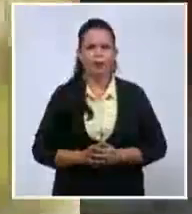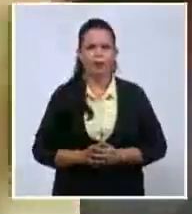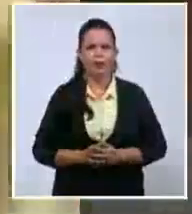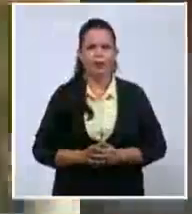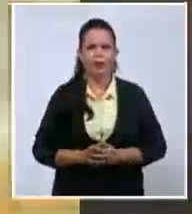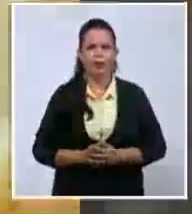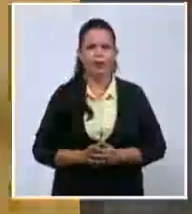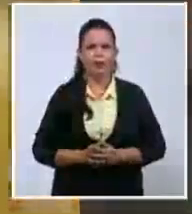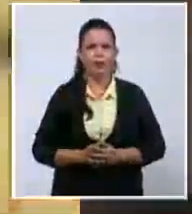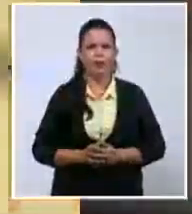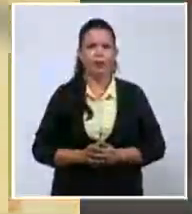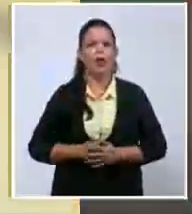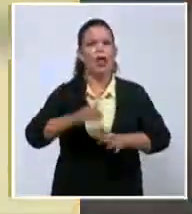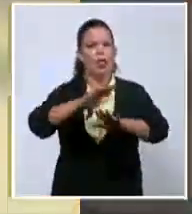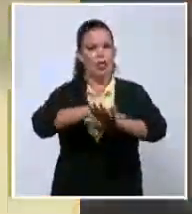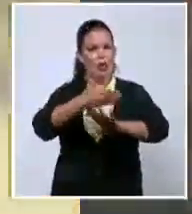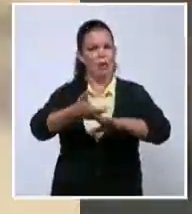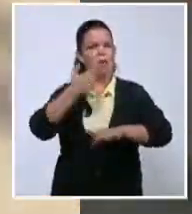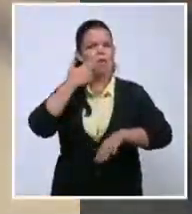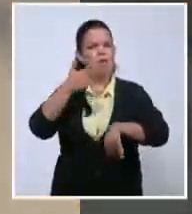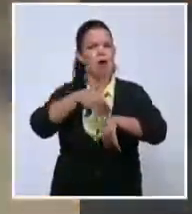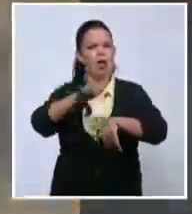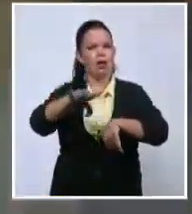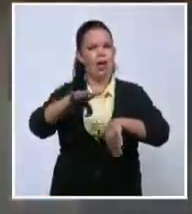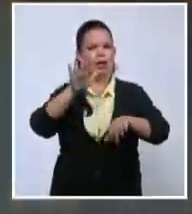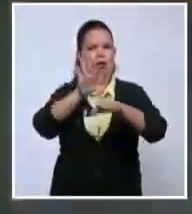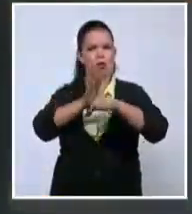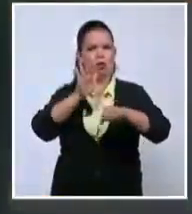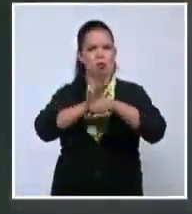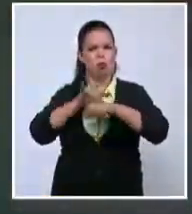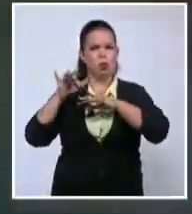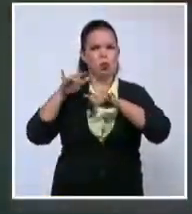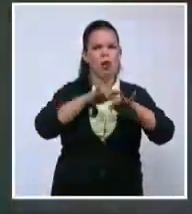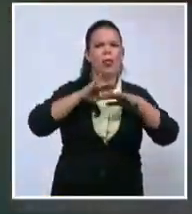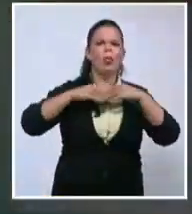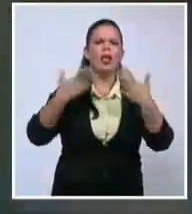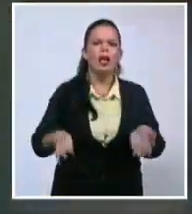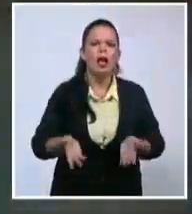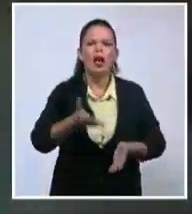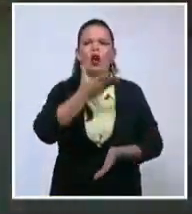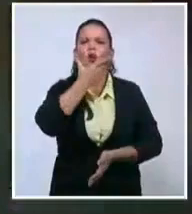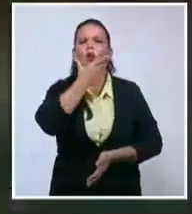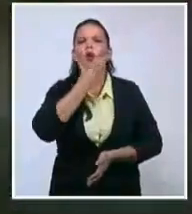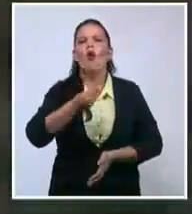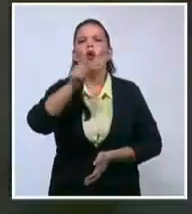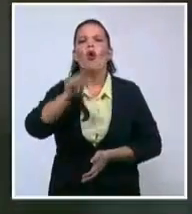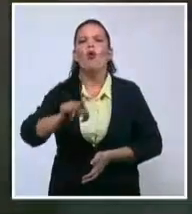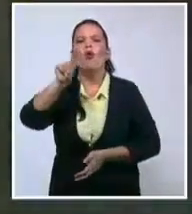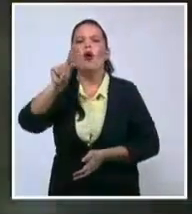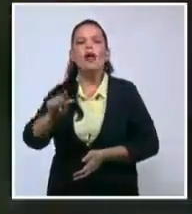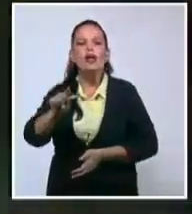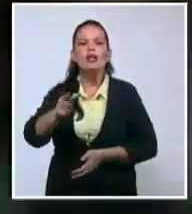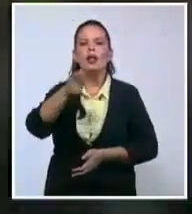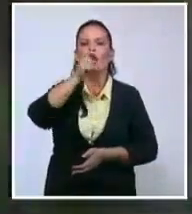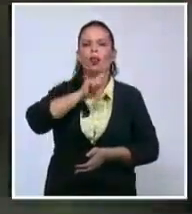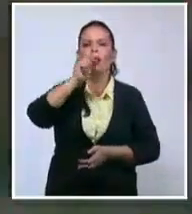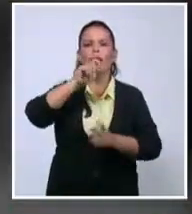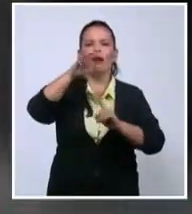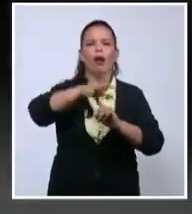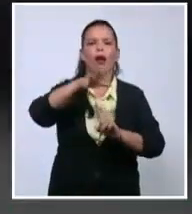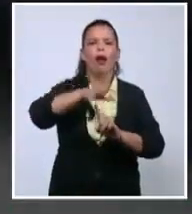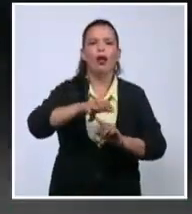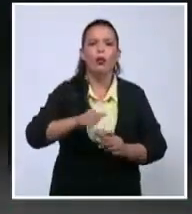Aquí el teatro se llena de juventud, se llena de gente alegre. Mira, mira. Malecón. Todo tranquilo, sin ningún tipo de